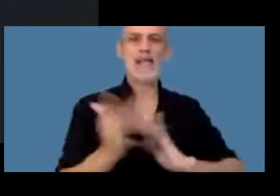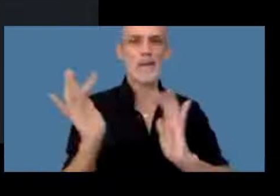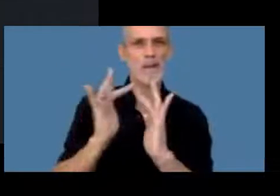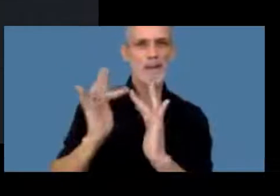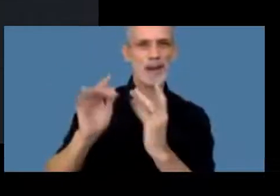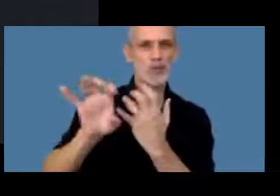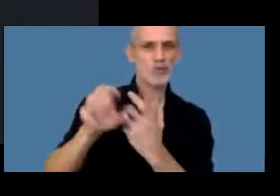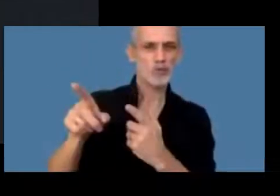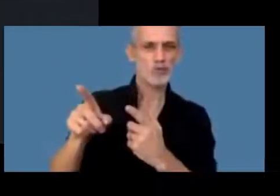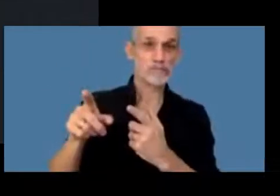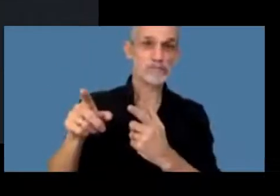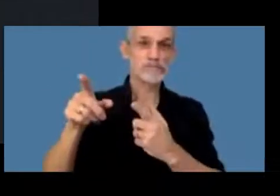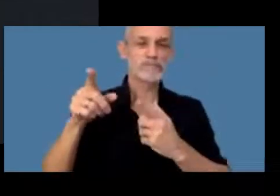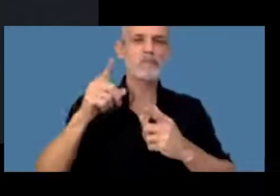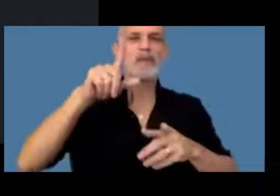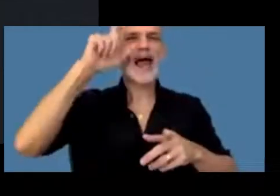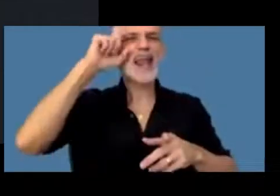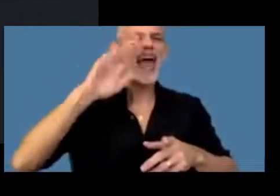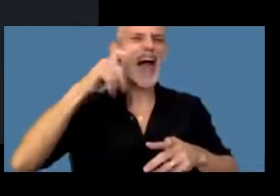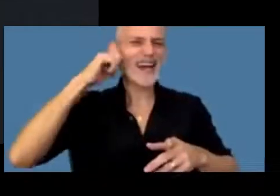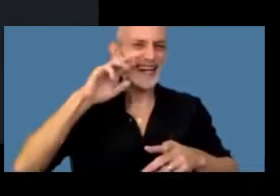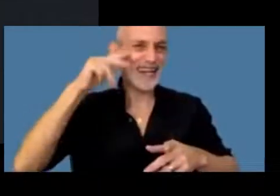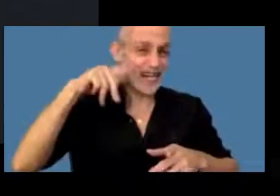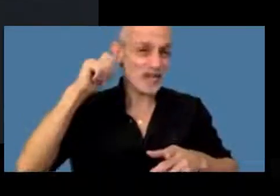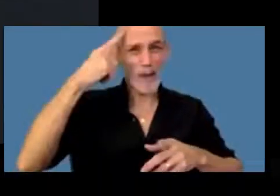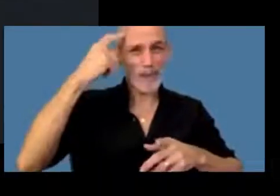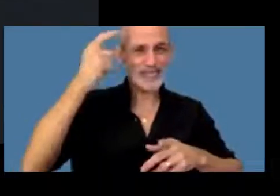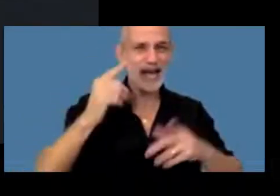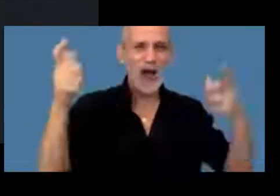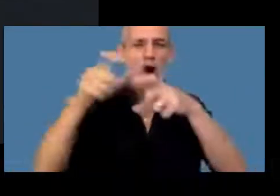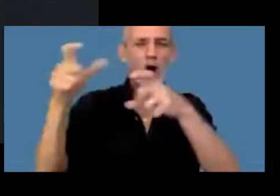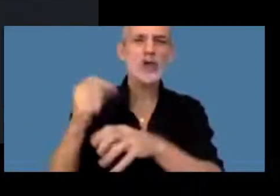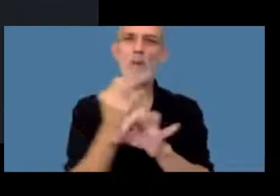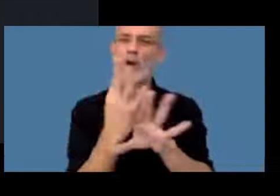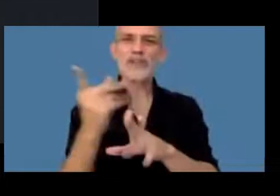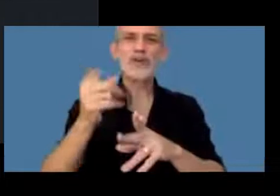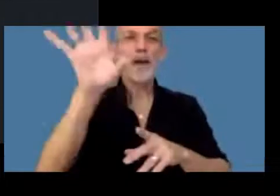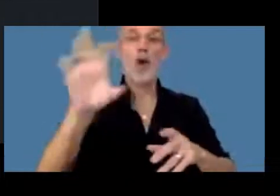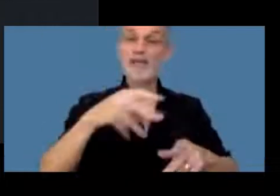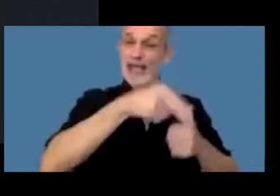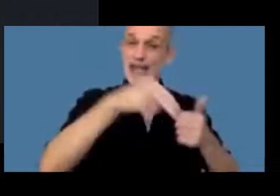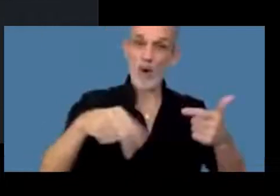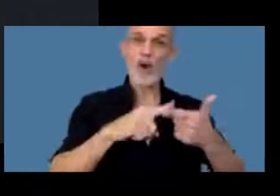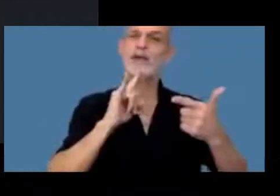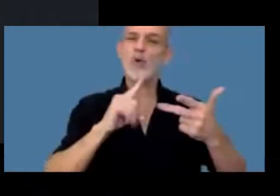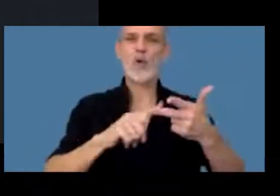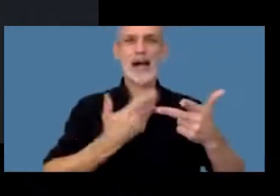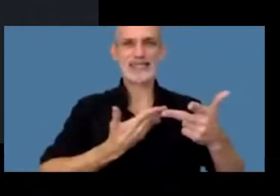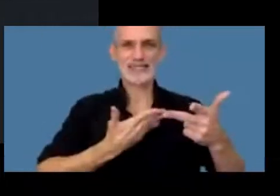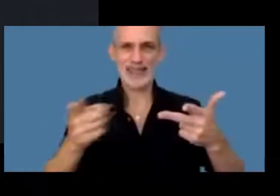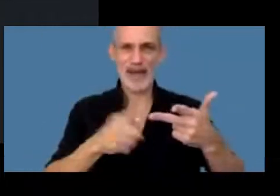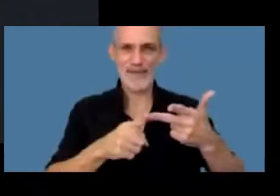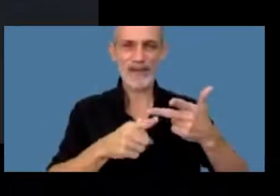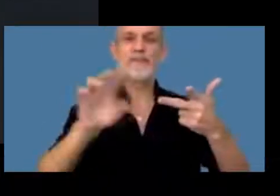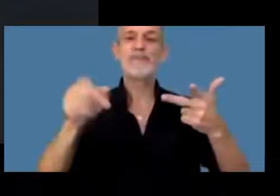de e-learning en los consejos profesionales de ciencias económicas de las provincias de Neuquén, Tucumán, Santa Fe y en la